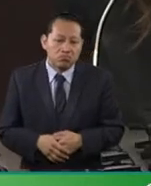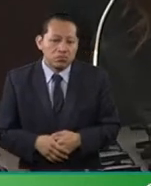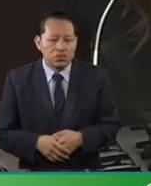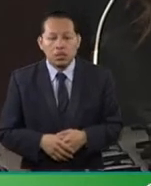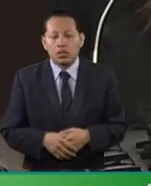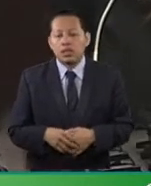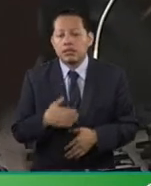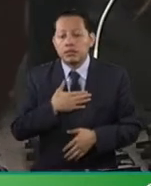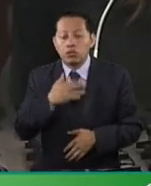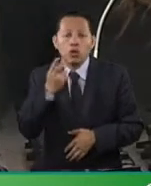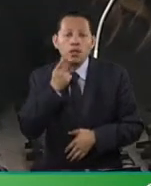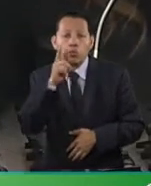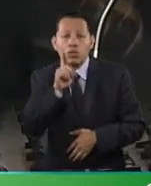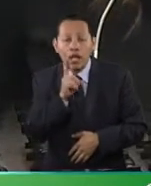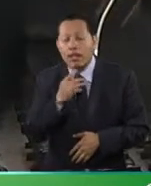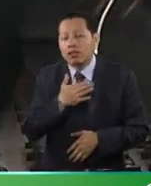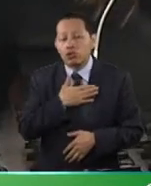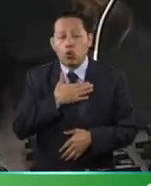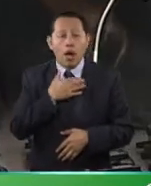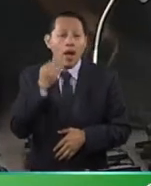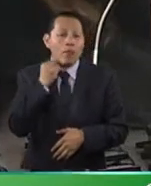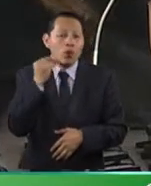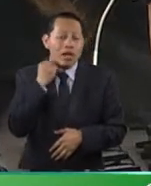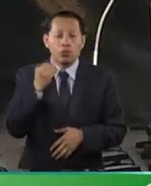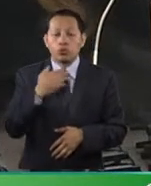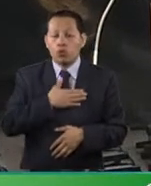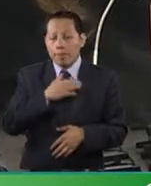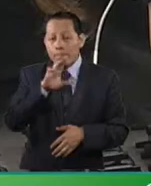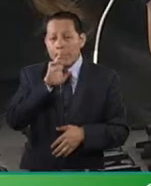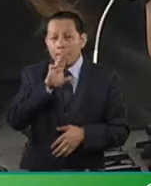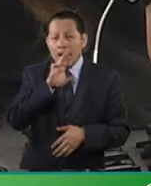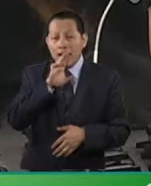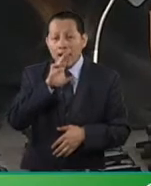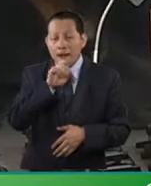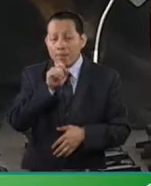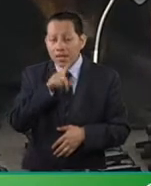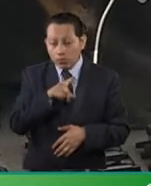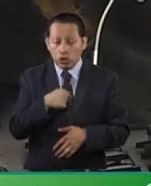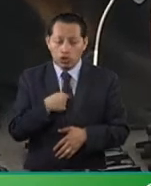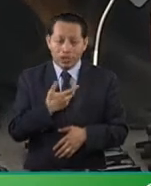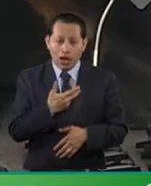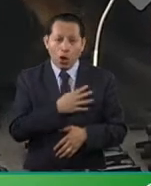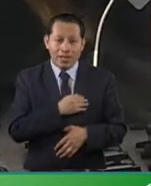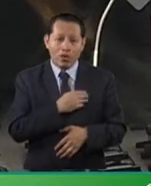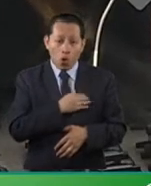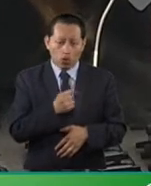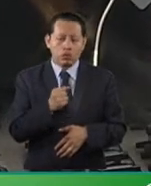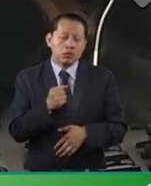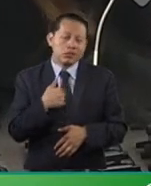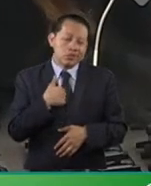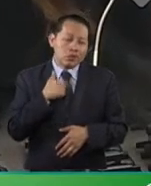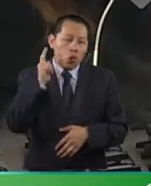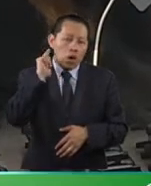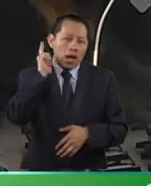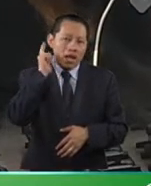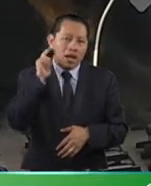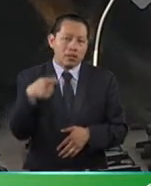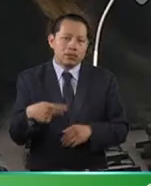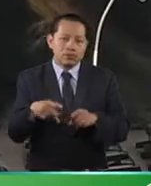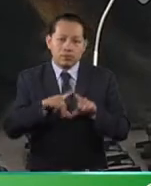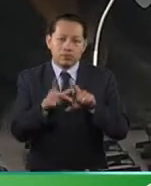como diputada como abogada y como madre también de un hijo espero que este país tenga la